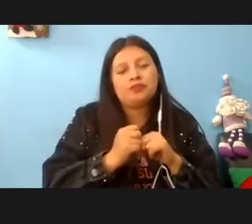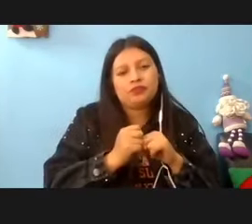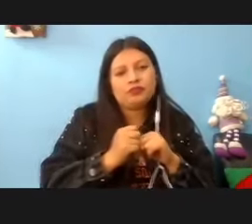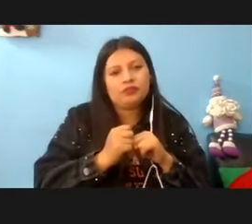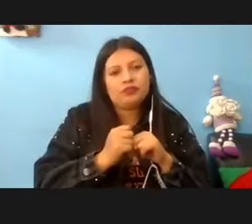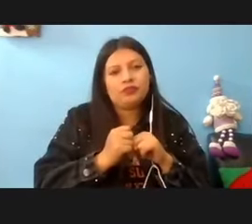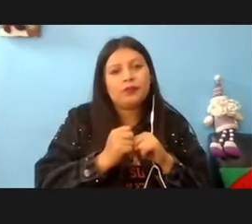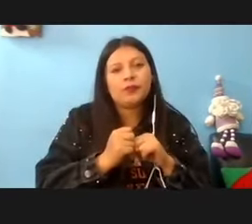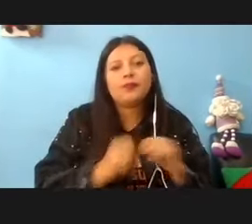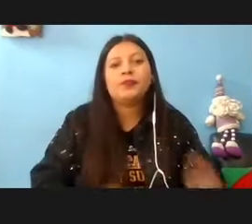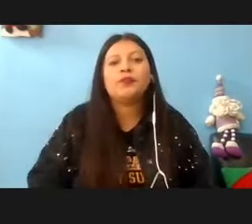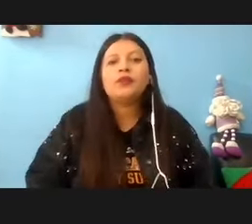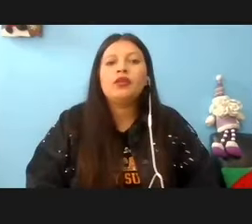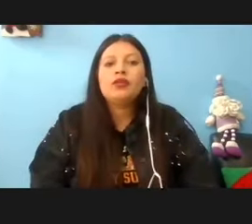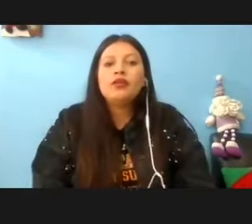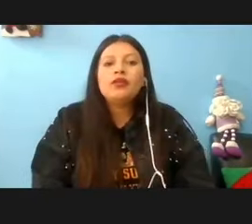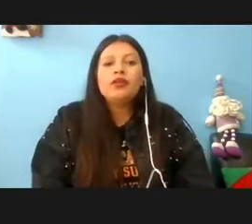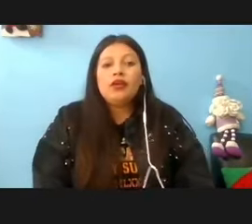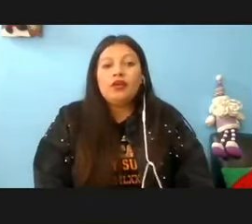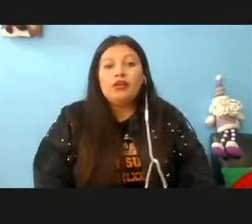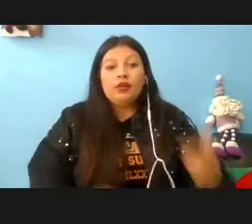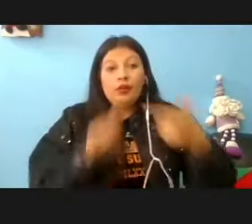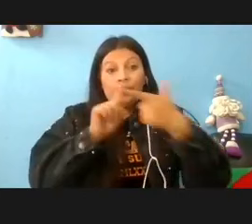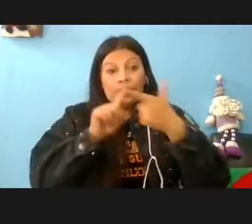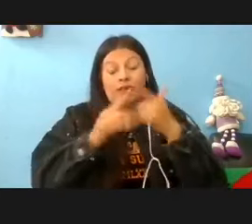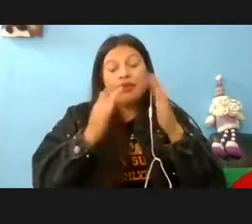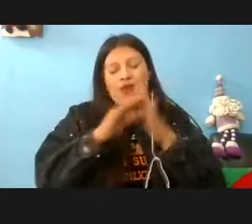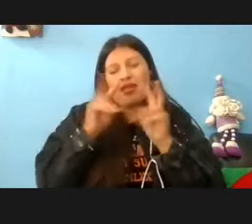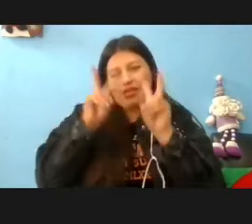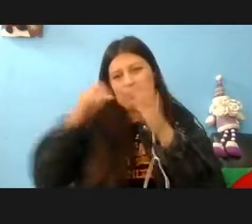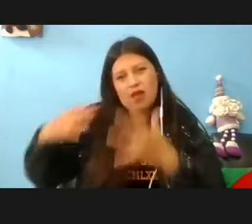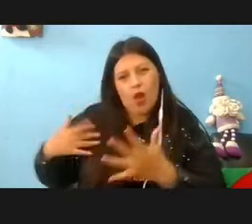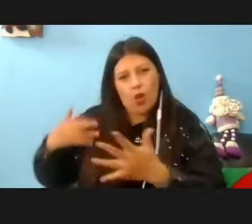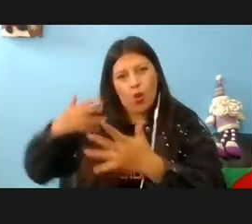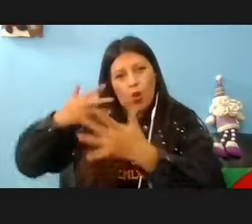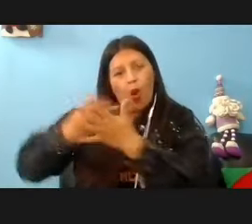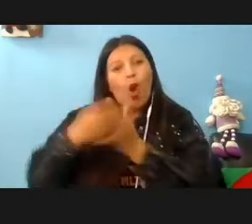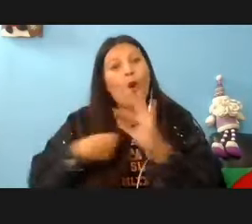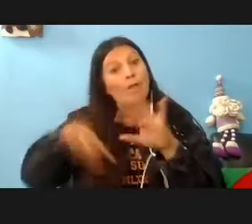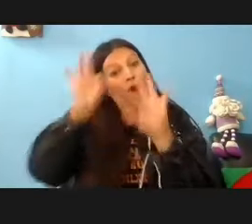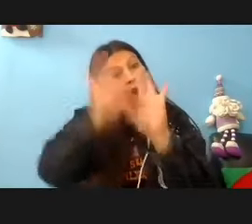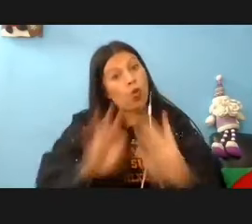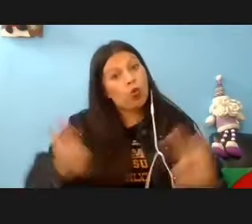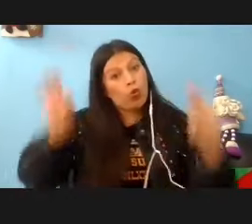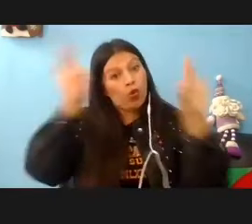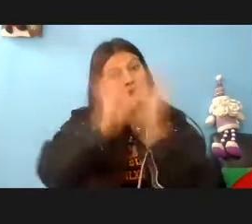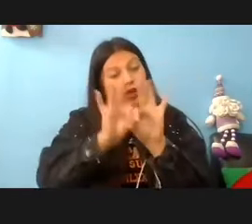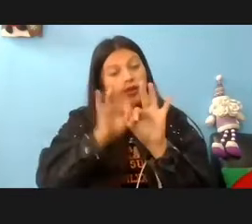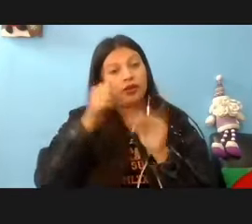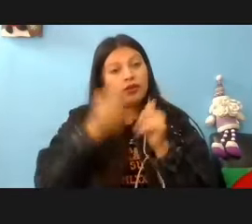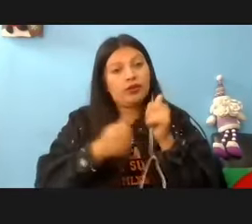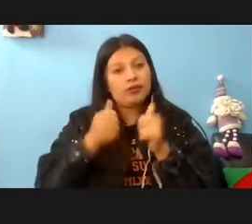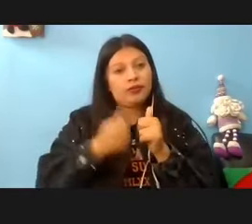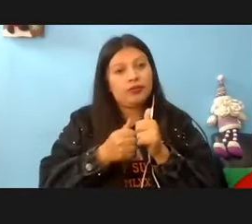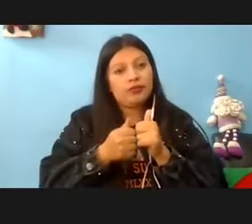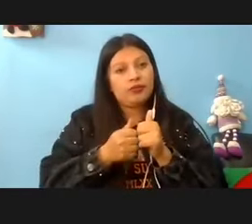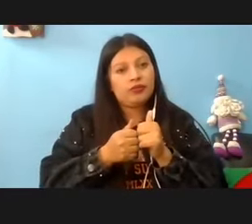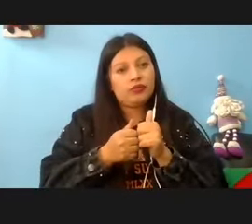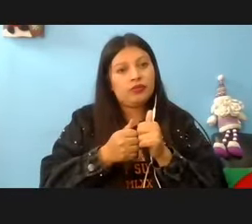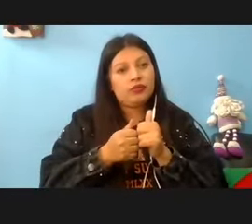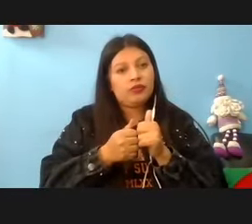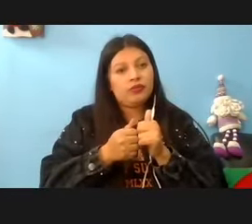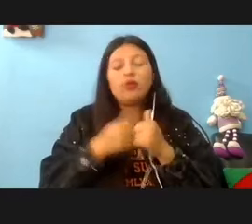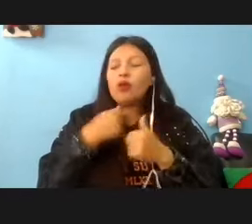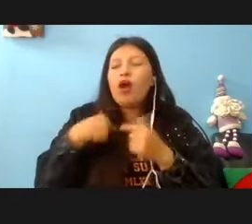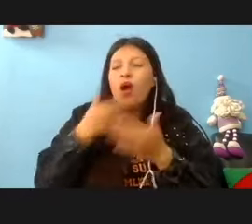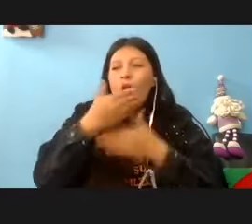futuros. Un segundo aspecto en términos de la trayectoria, yo destaco y pongo en debate que lo que hemos